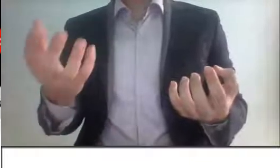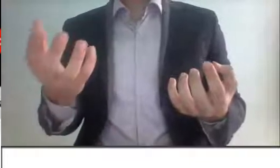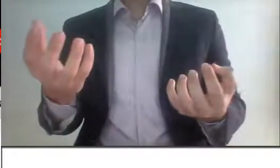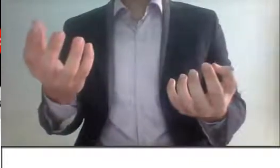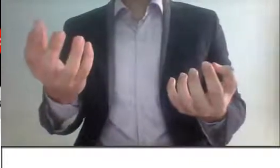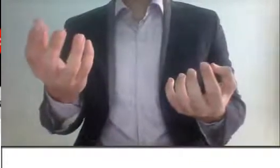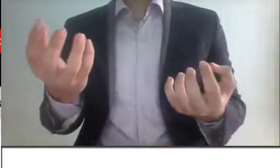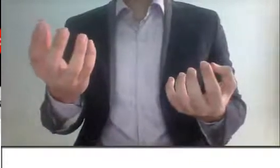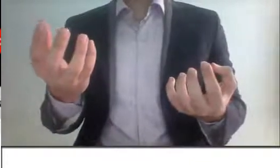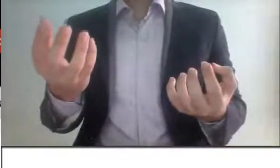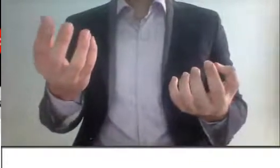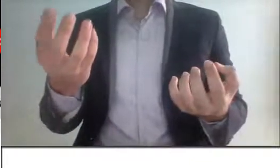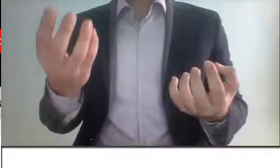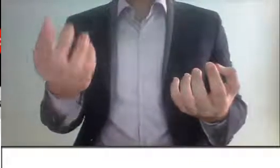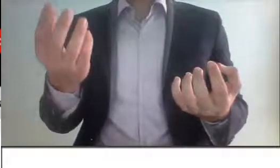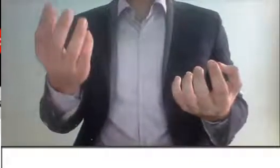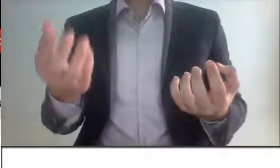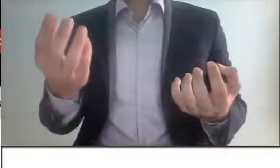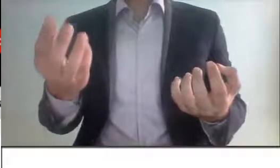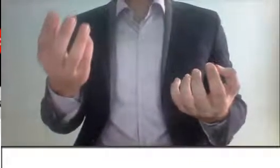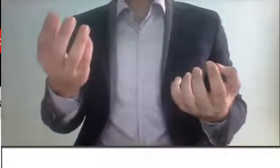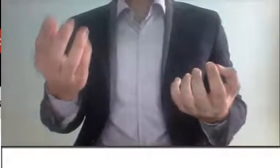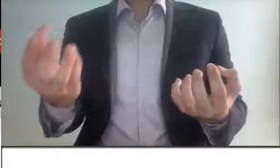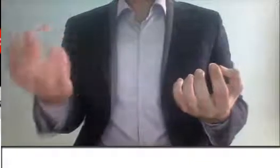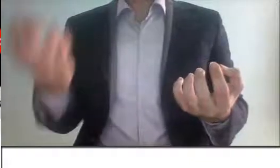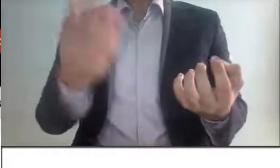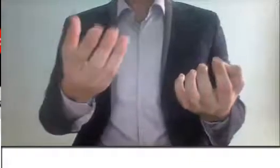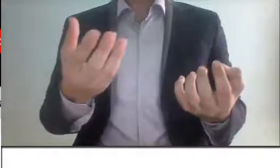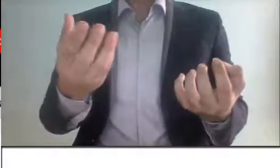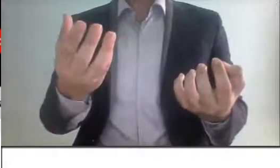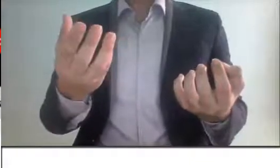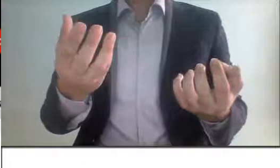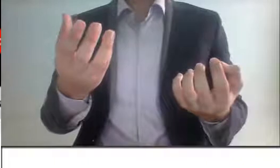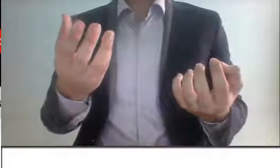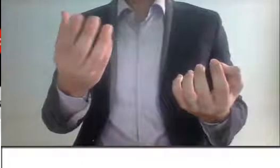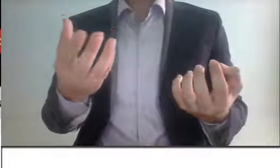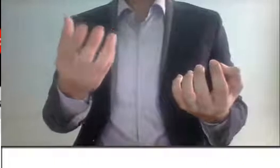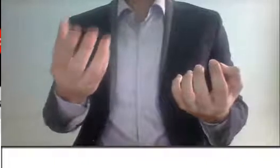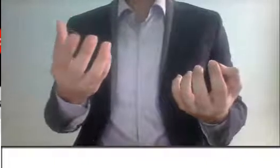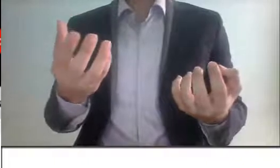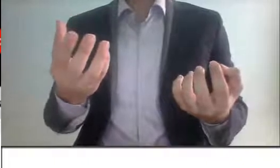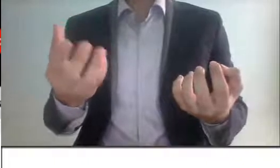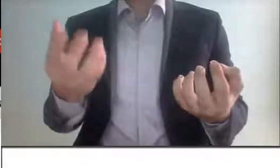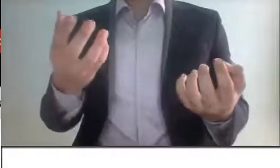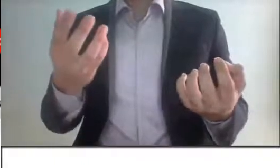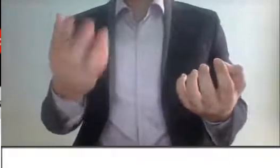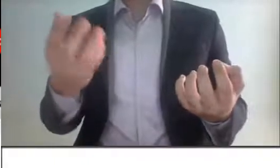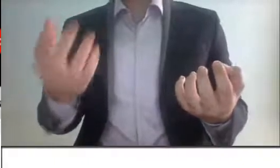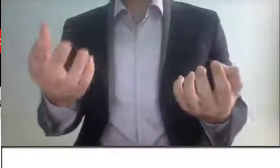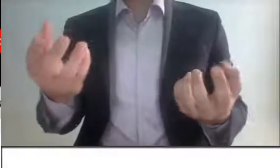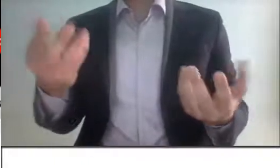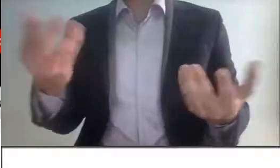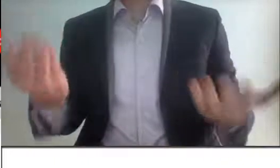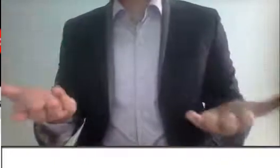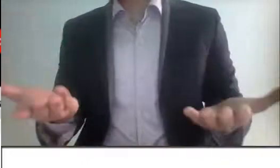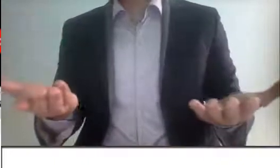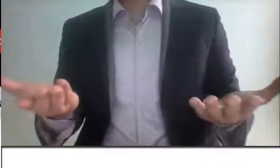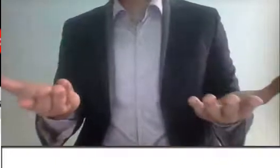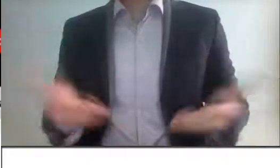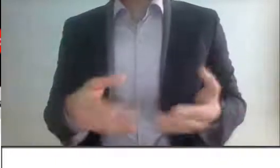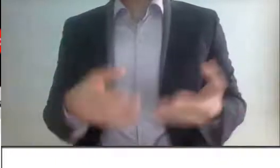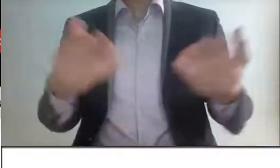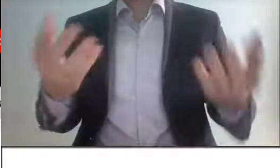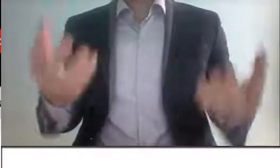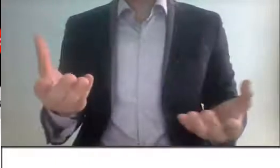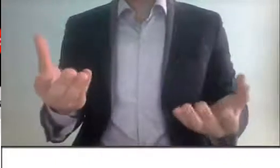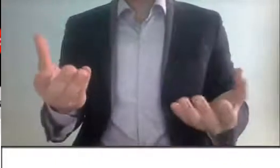ocurrió con el contrato de Tileno 21, donde este personaje, Calderón, dice, no, es que en ese tiempo era un contrato excelente, un contrato hecho por las mejores personas.